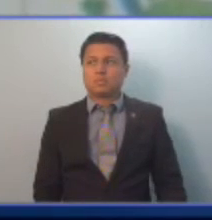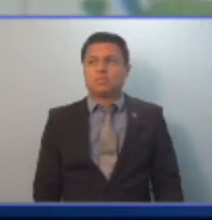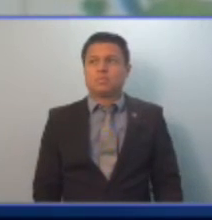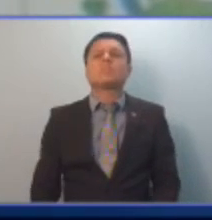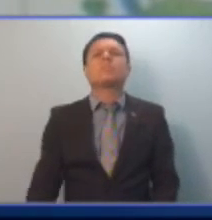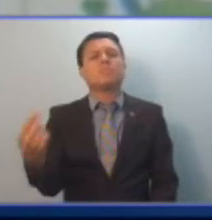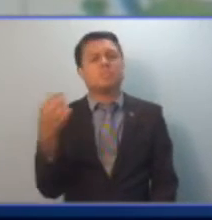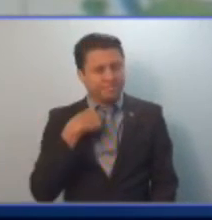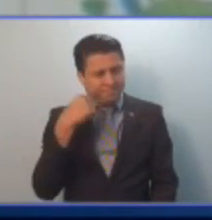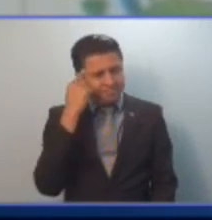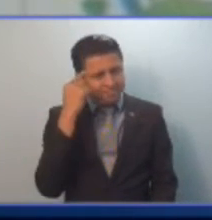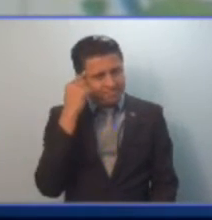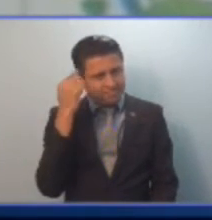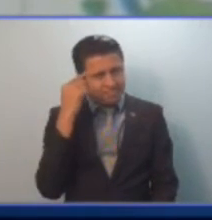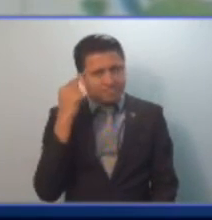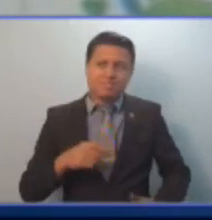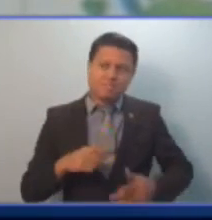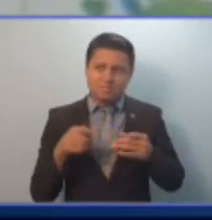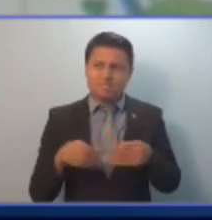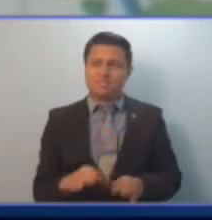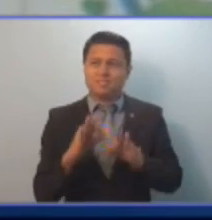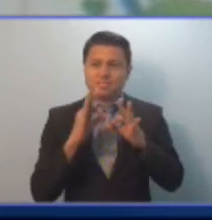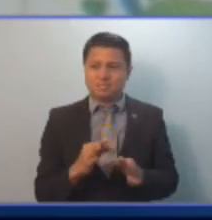Pienso que en esa medida,